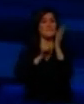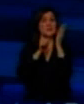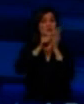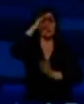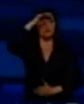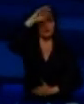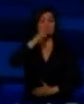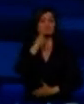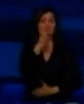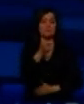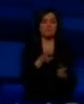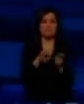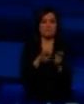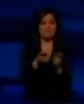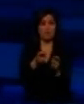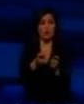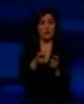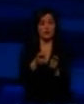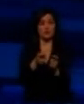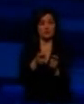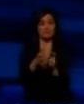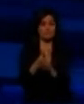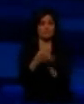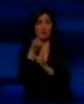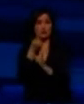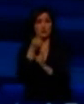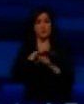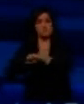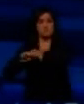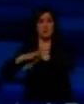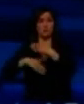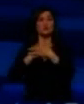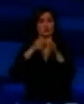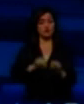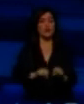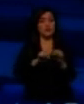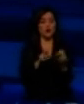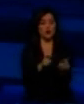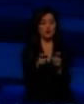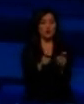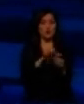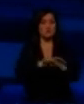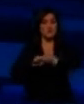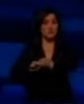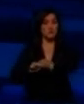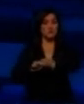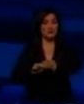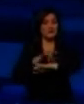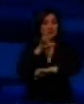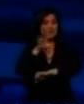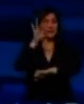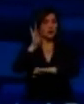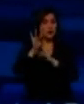que como parte del operativo Cero Impunidad se logró la aprehensión de estas personas. Además, el operativo logró la detención de otras